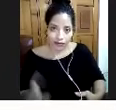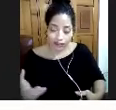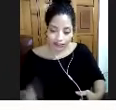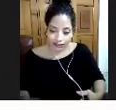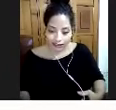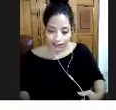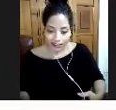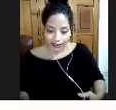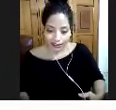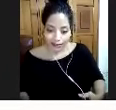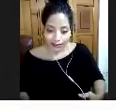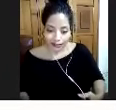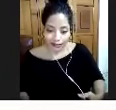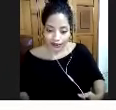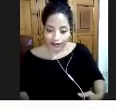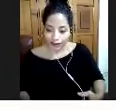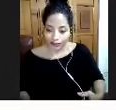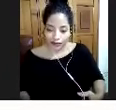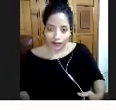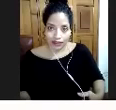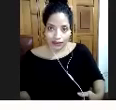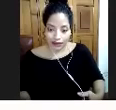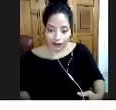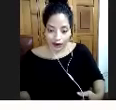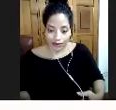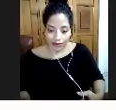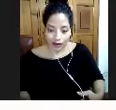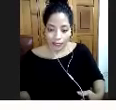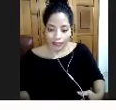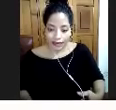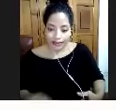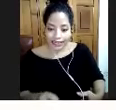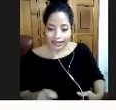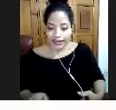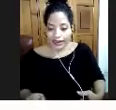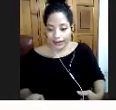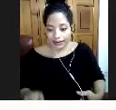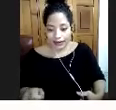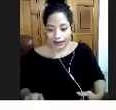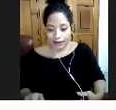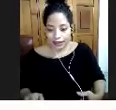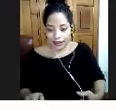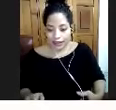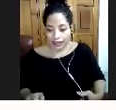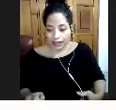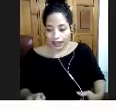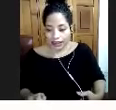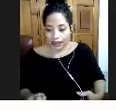plataforma, o sea, ya deben estar bastante familiarizados y familiarizadas con esto. Evitar que el enlace de la